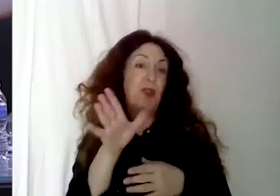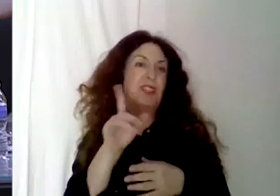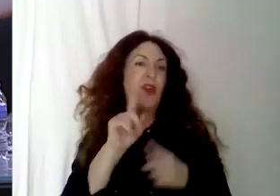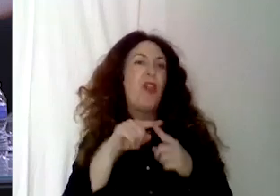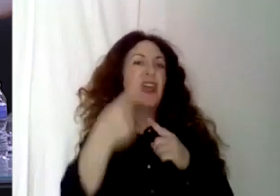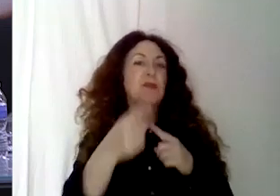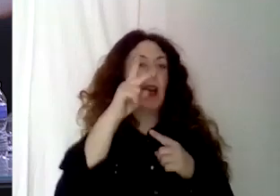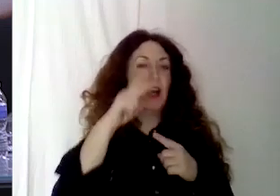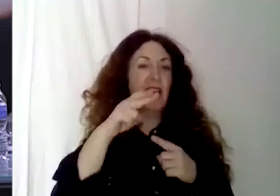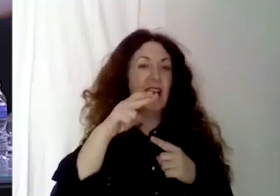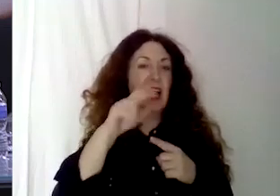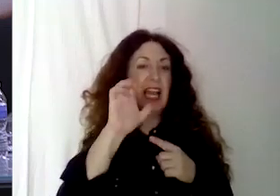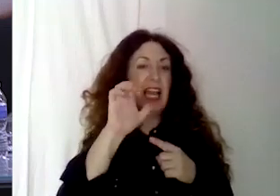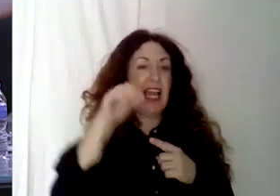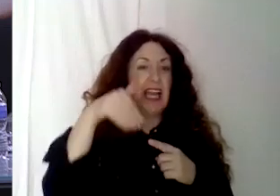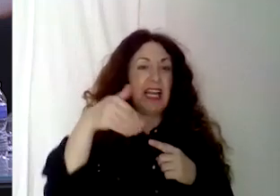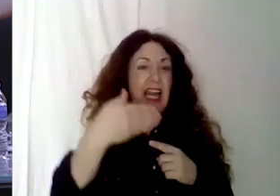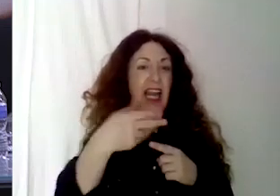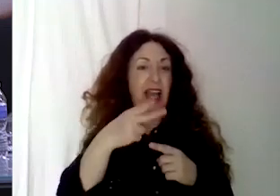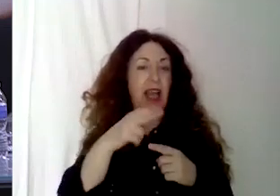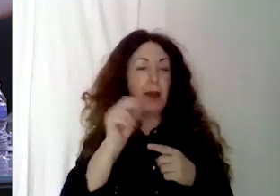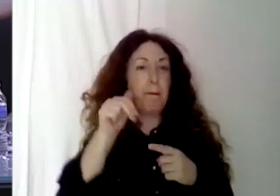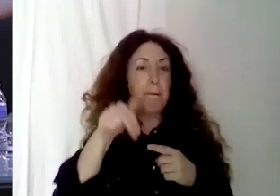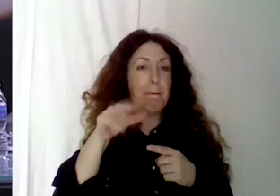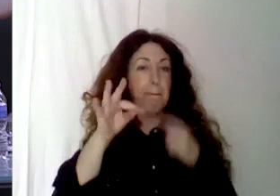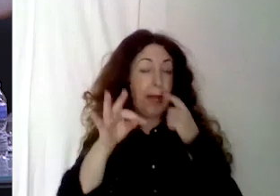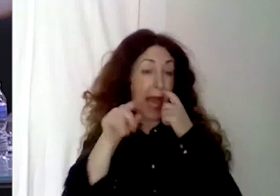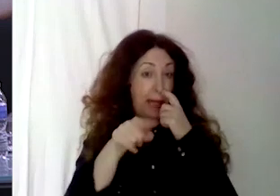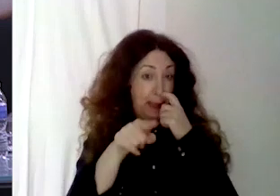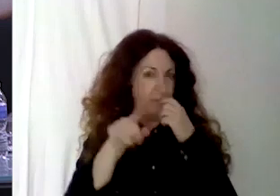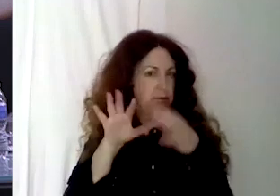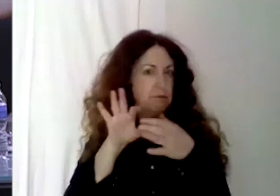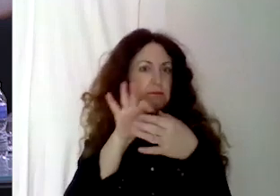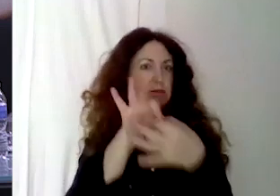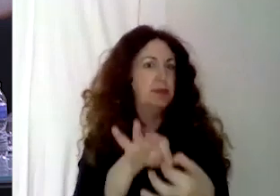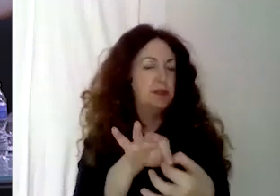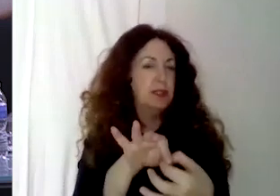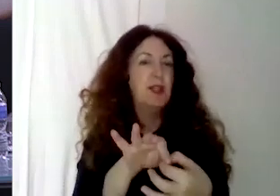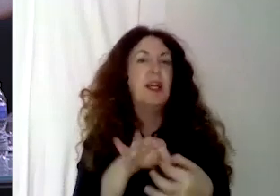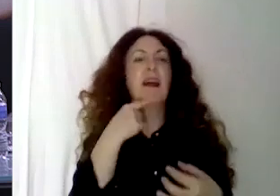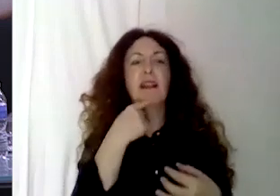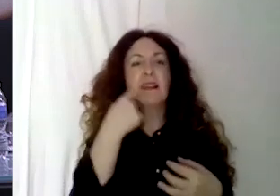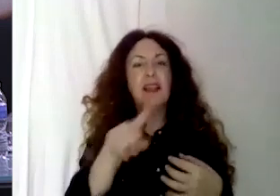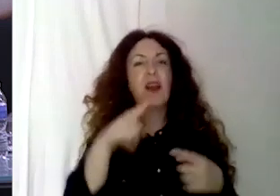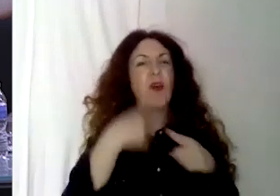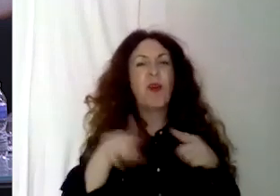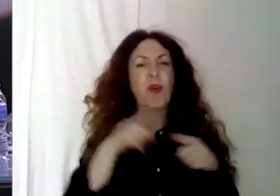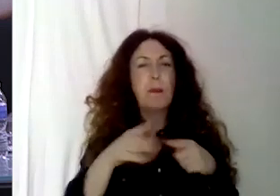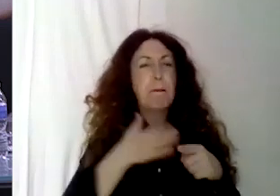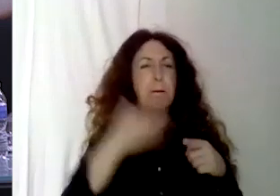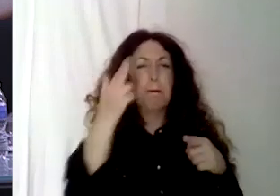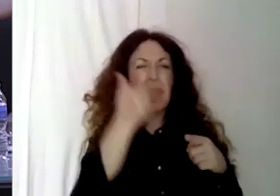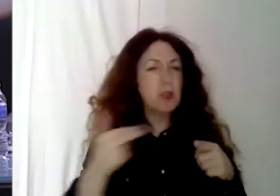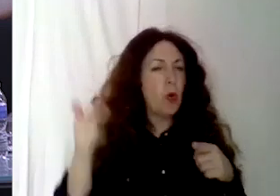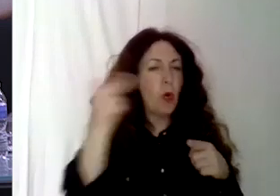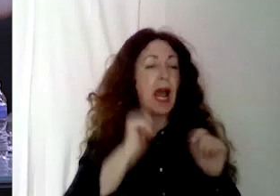Porque Rembrandt es un convencido de que nada se puede hacer como él lo ha hecho. Está convencido que la pintura empieza con